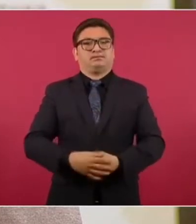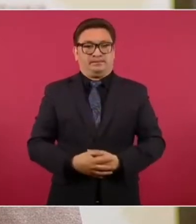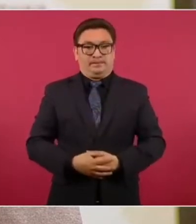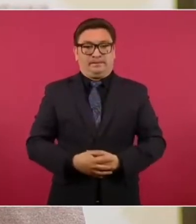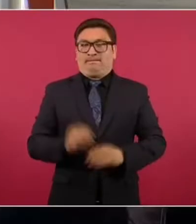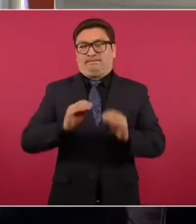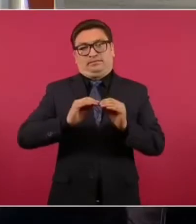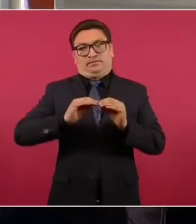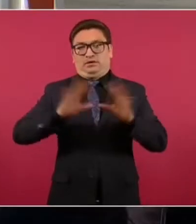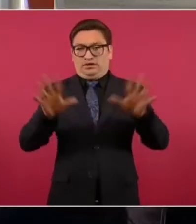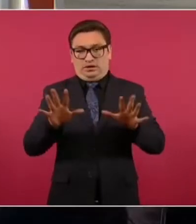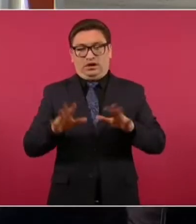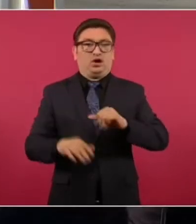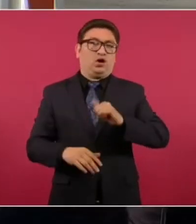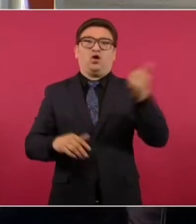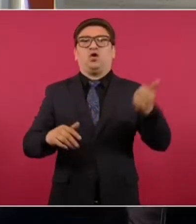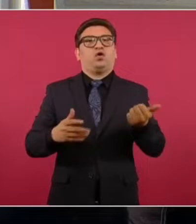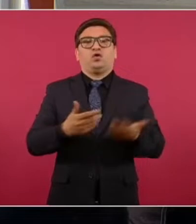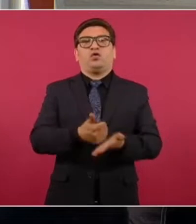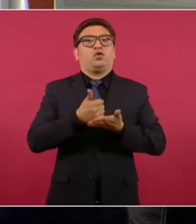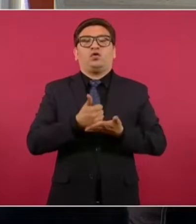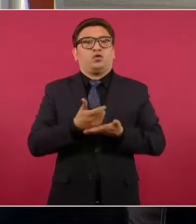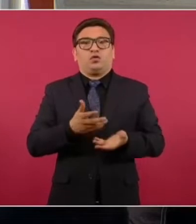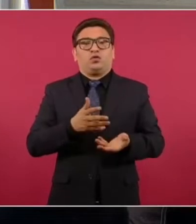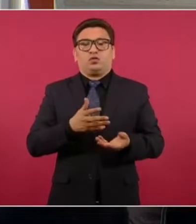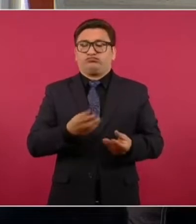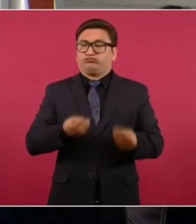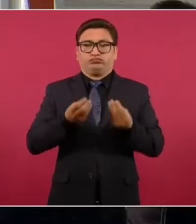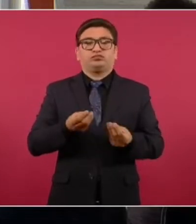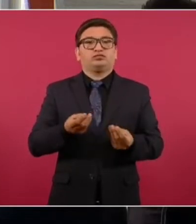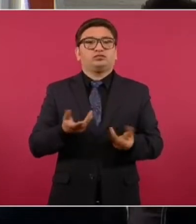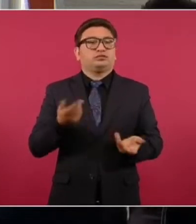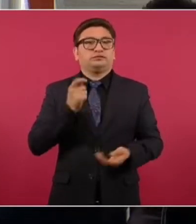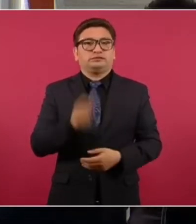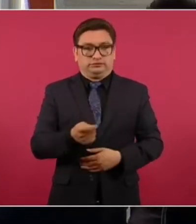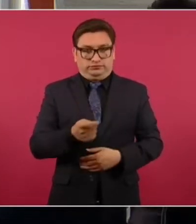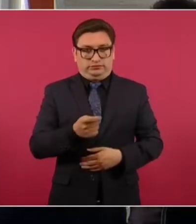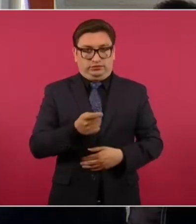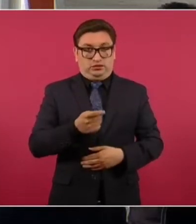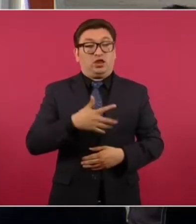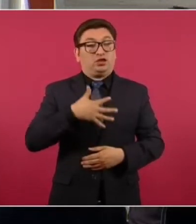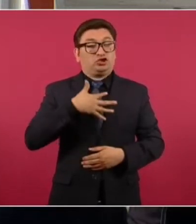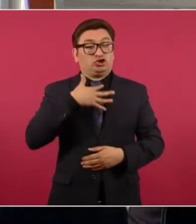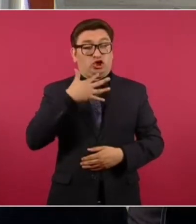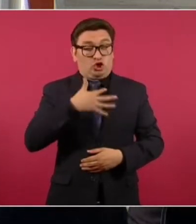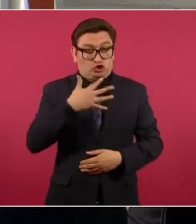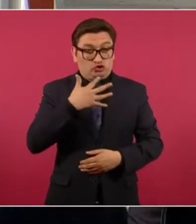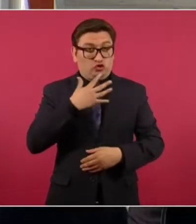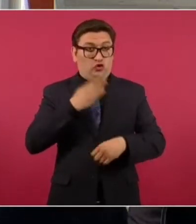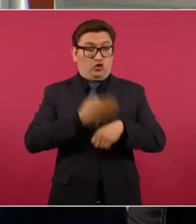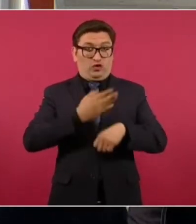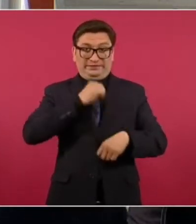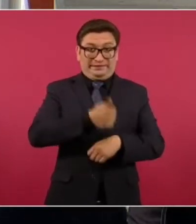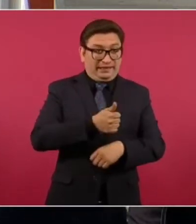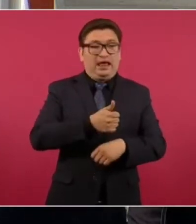Y desde luego, lo otro que nos ayuda mucho es no permitir la corrupción y la impunidad.